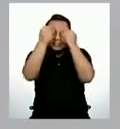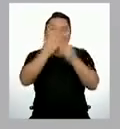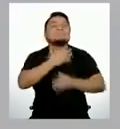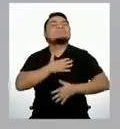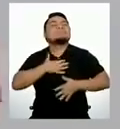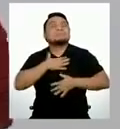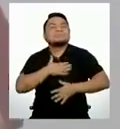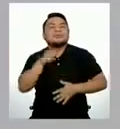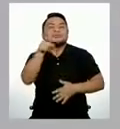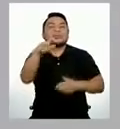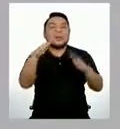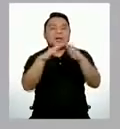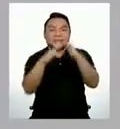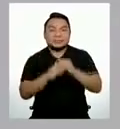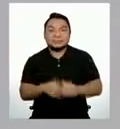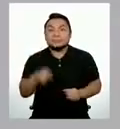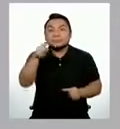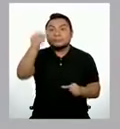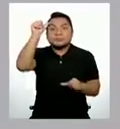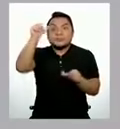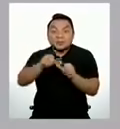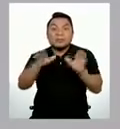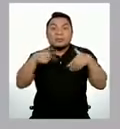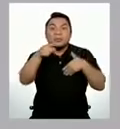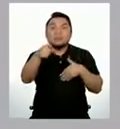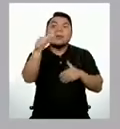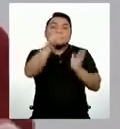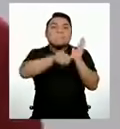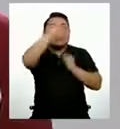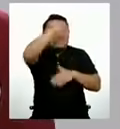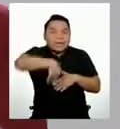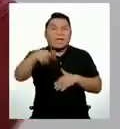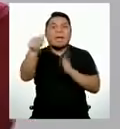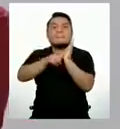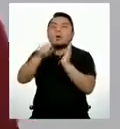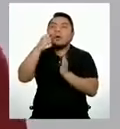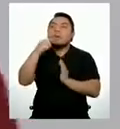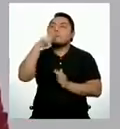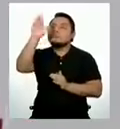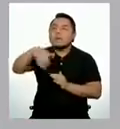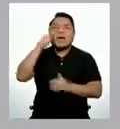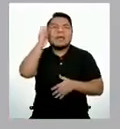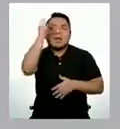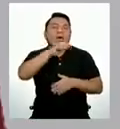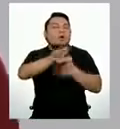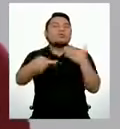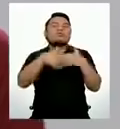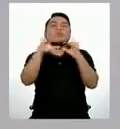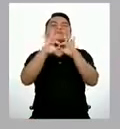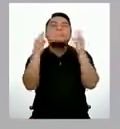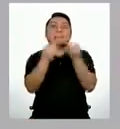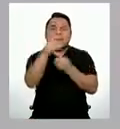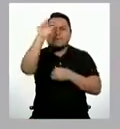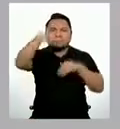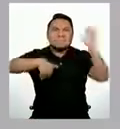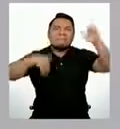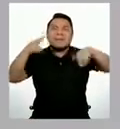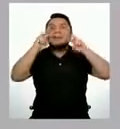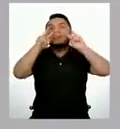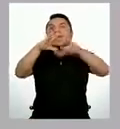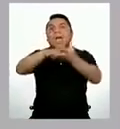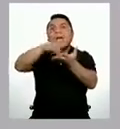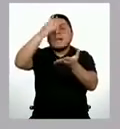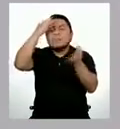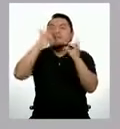manera divertida desde casa. Recuerda que puedes llamar a tus hermanos, a tus hermanas, a tus tíos, a todos los que vivan contigo porque aprender en